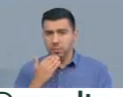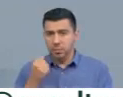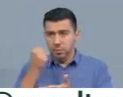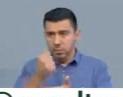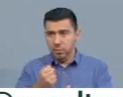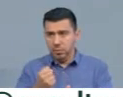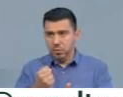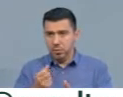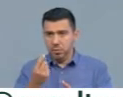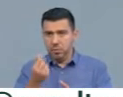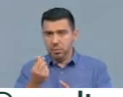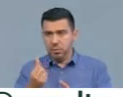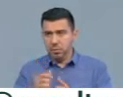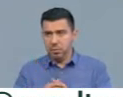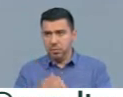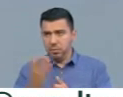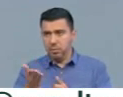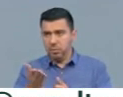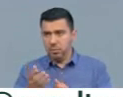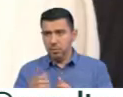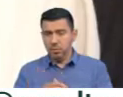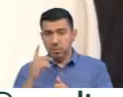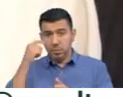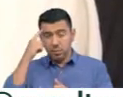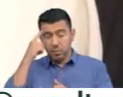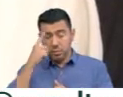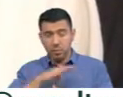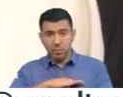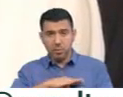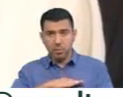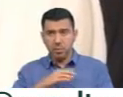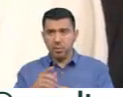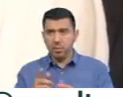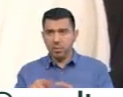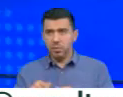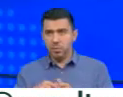recursos propios de la alcaldía y otros del gobierno nacional.